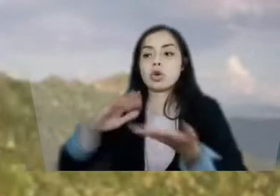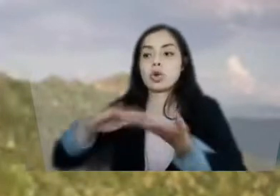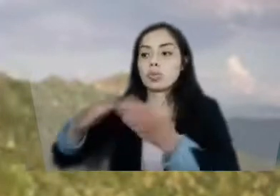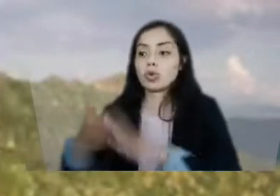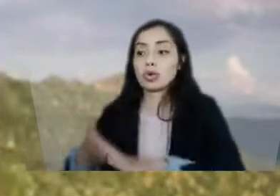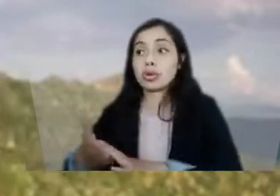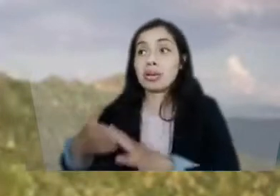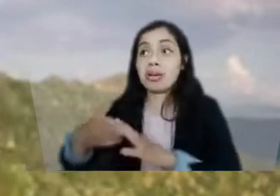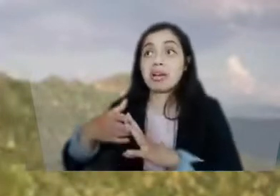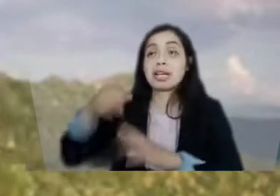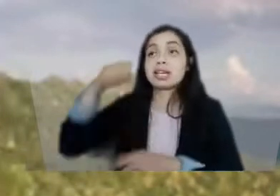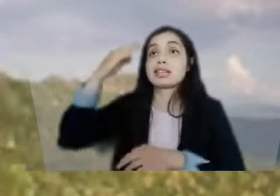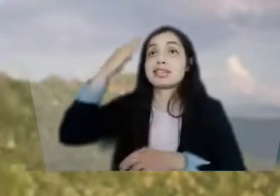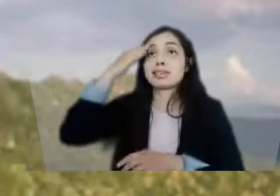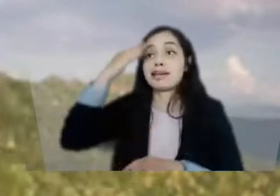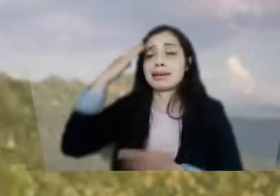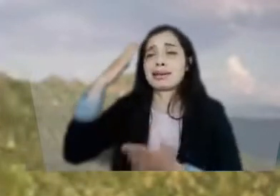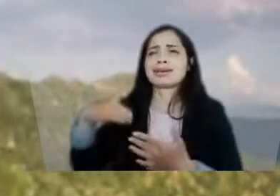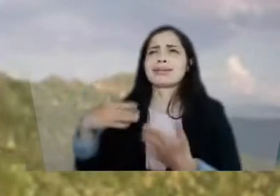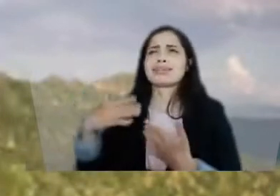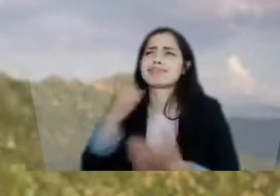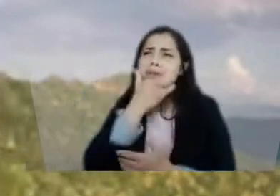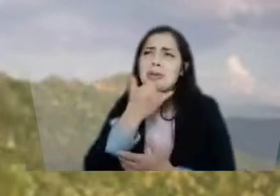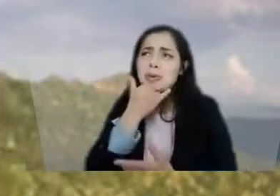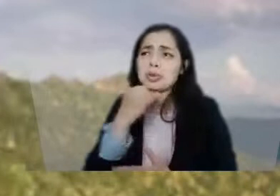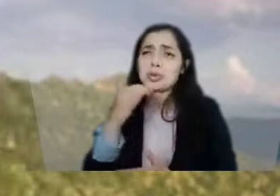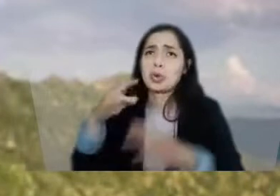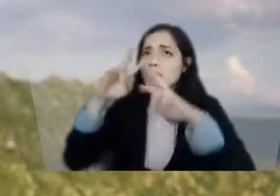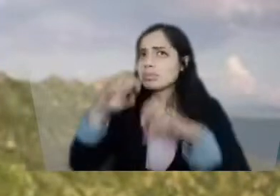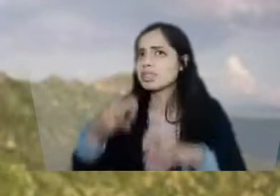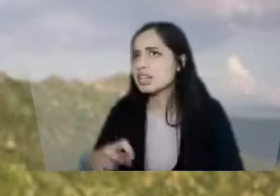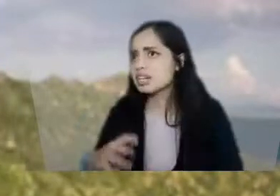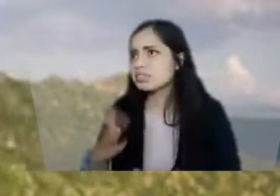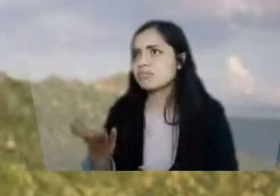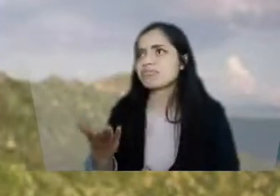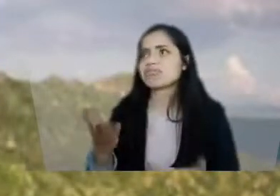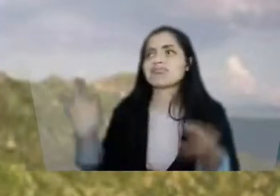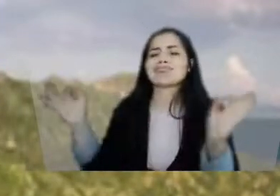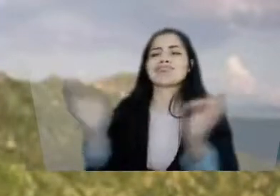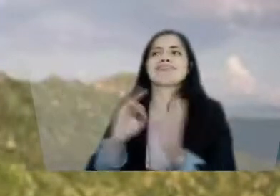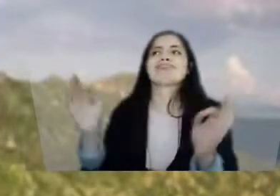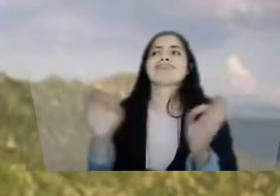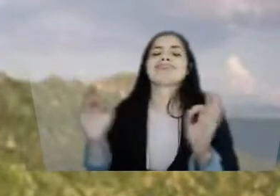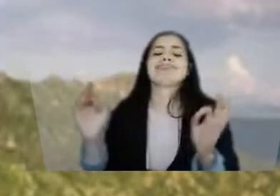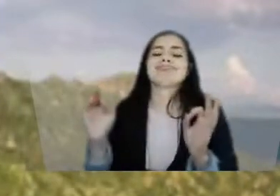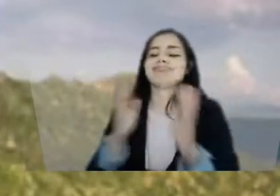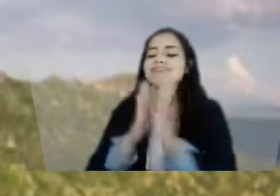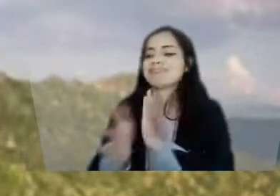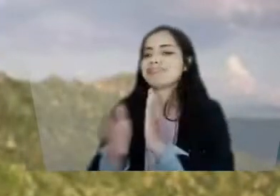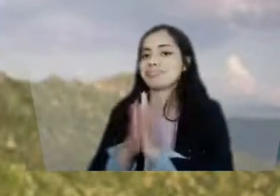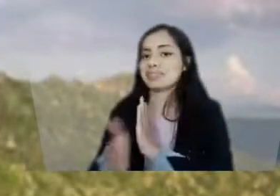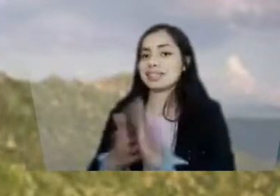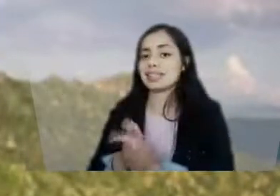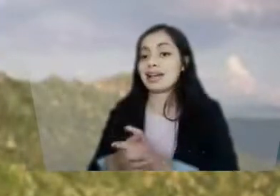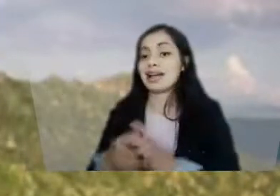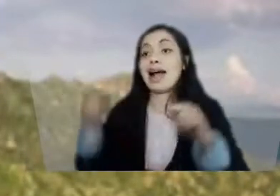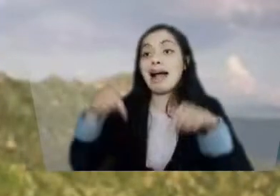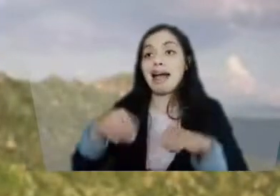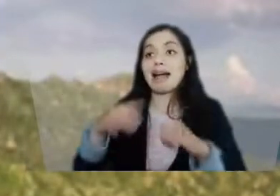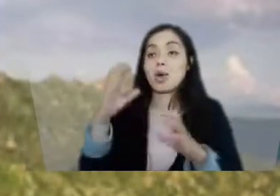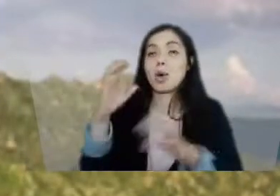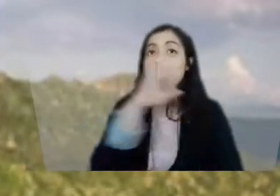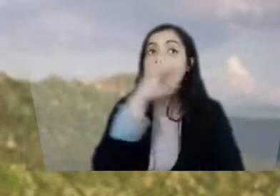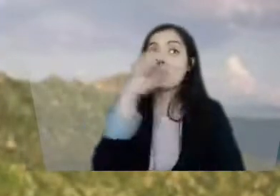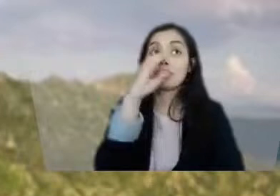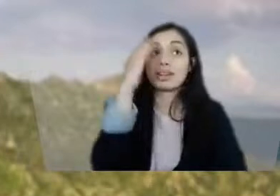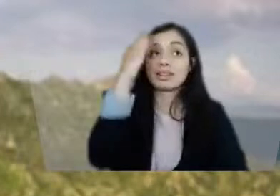fueron descritas por, desde luego, científicos estadounidenses, y pues poco quedó en el país. Las expediciones